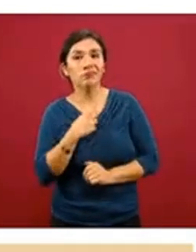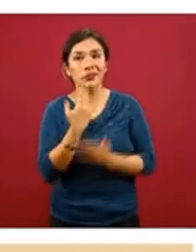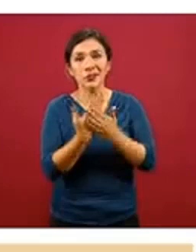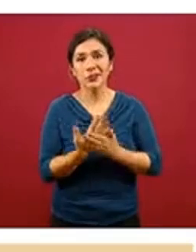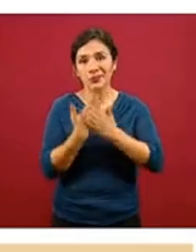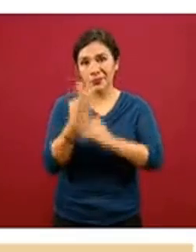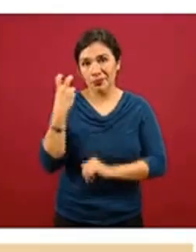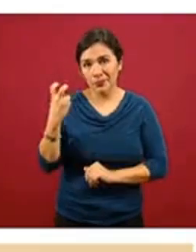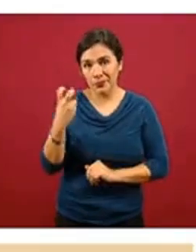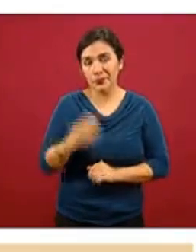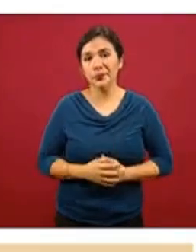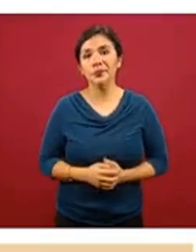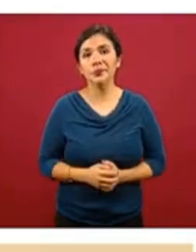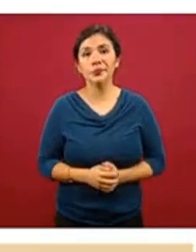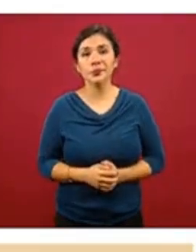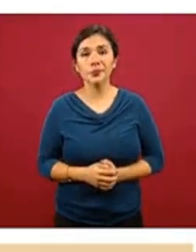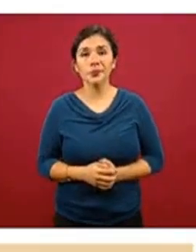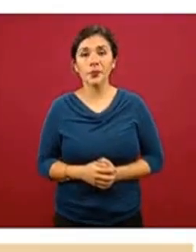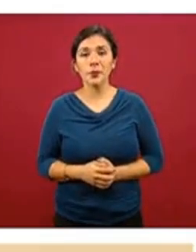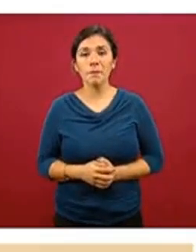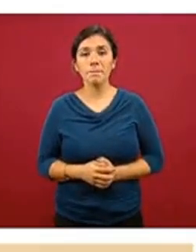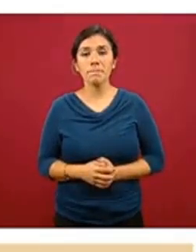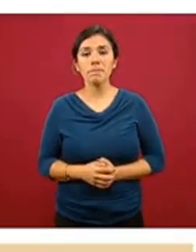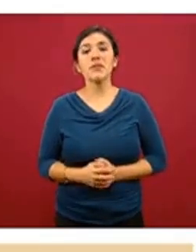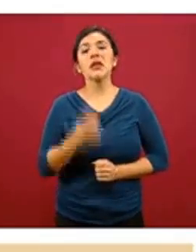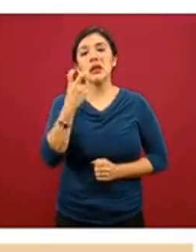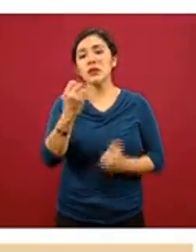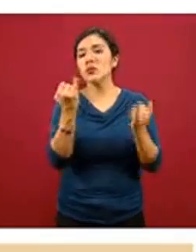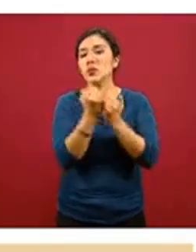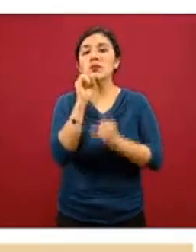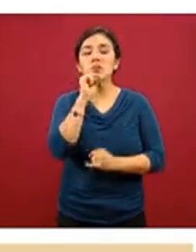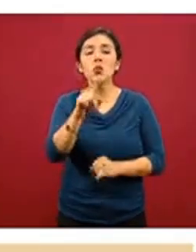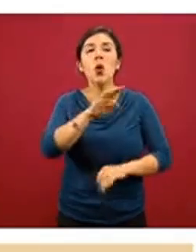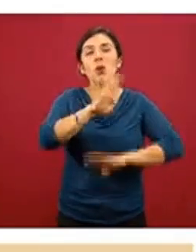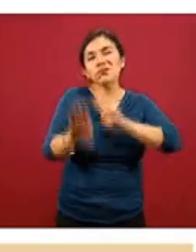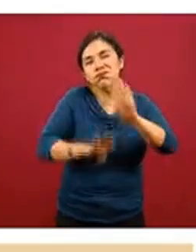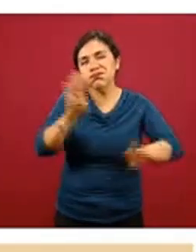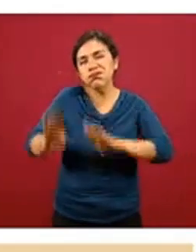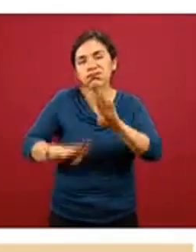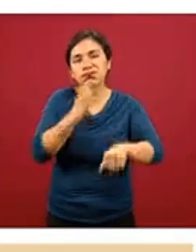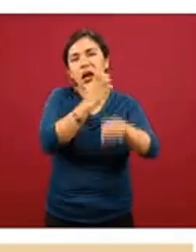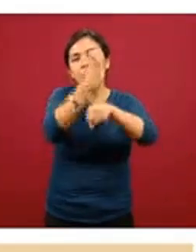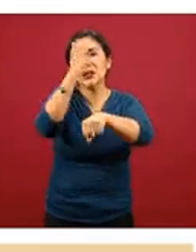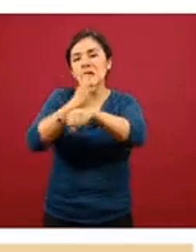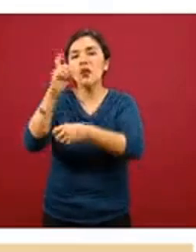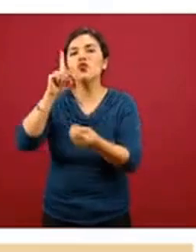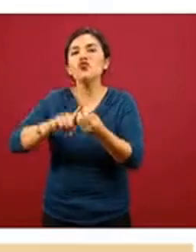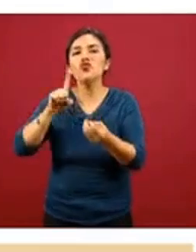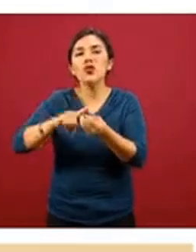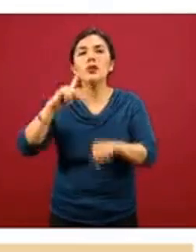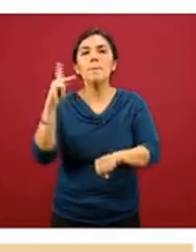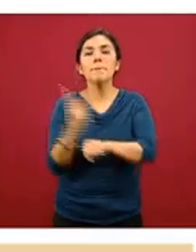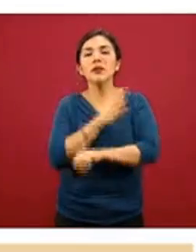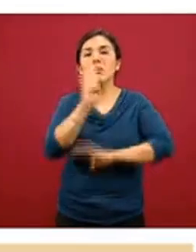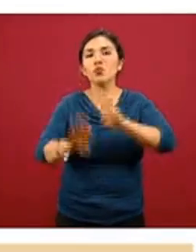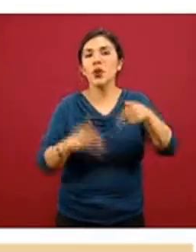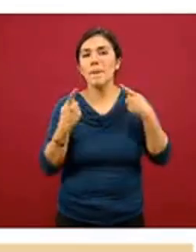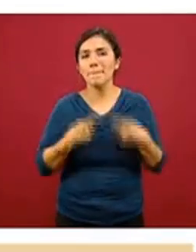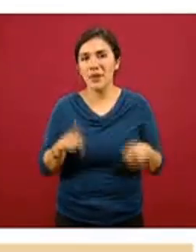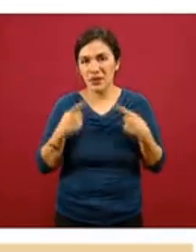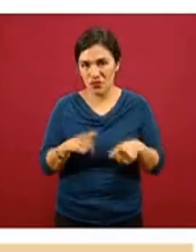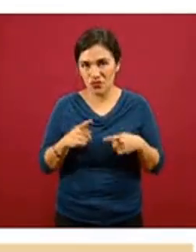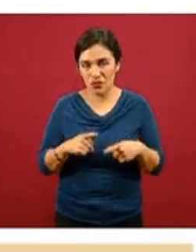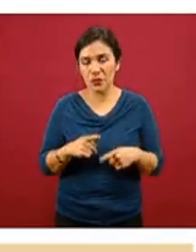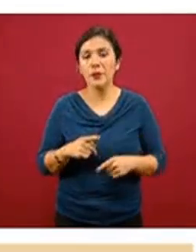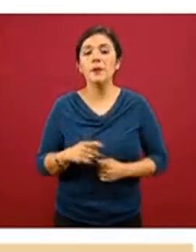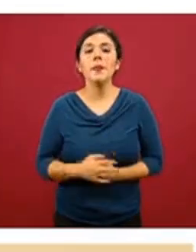este número. La siguiente diapositiva nos mostrará la distribución de estas defunciones por entidad federativa donde ocurrió